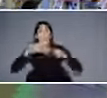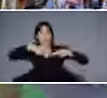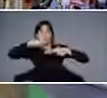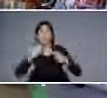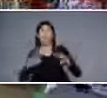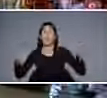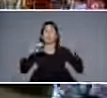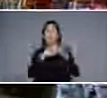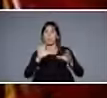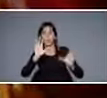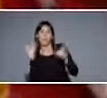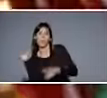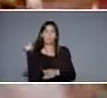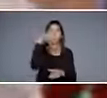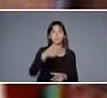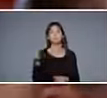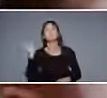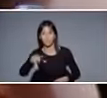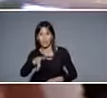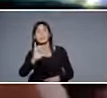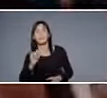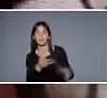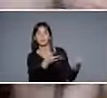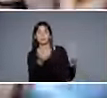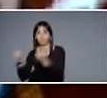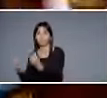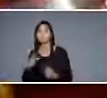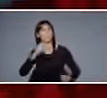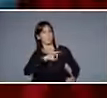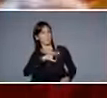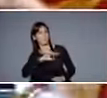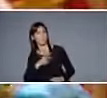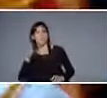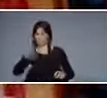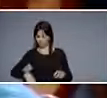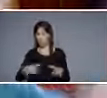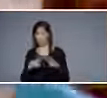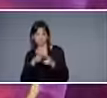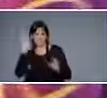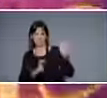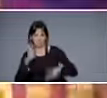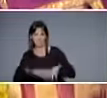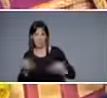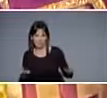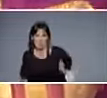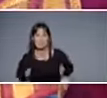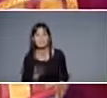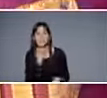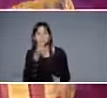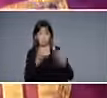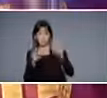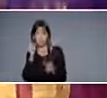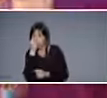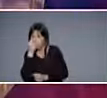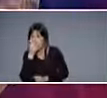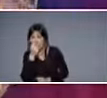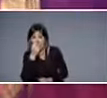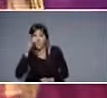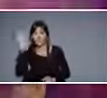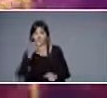equipo waterpolo. Pa' lo de los sindicatos, ¿a qué coño habrán venido? Si son cuatro pelagatos